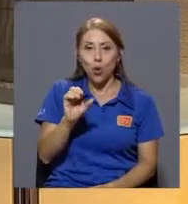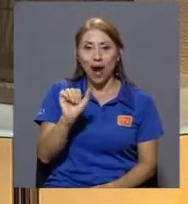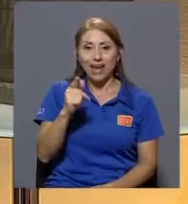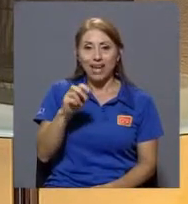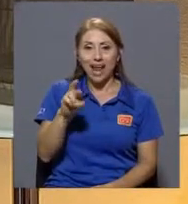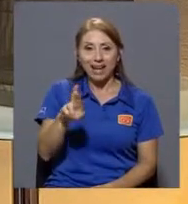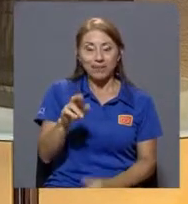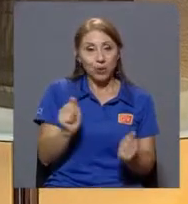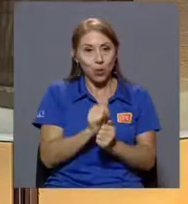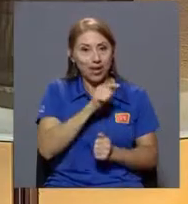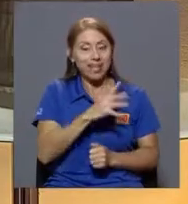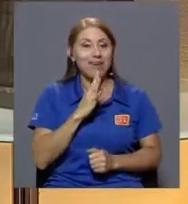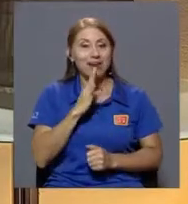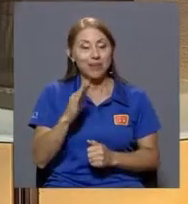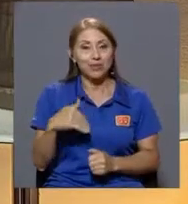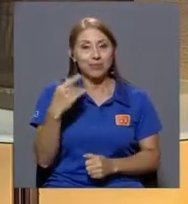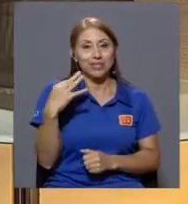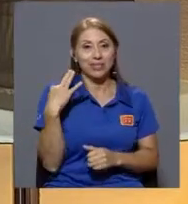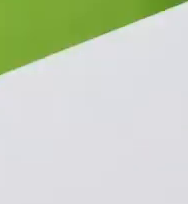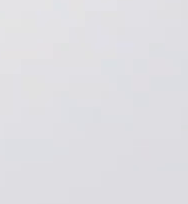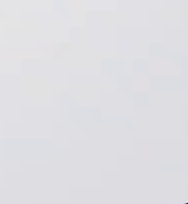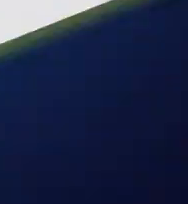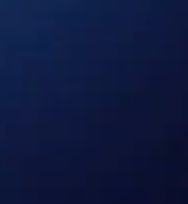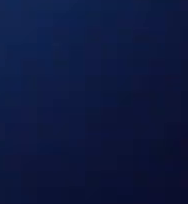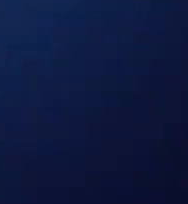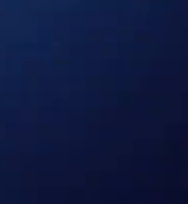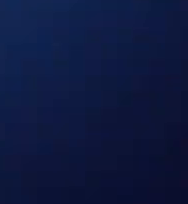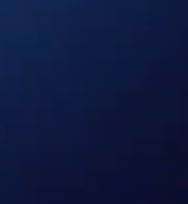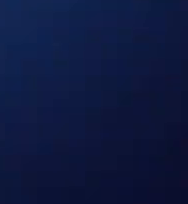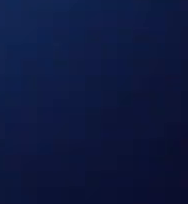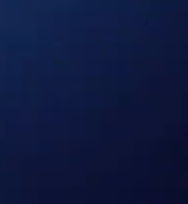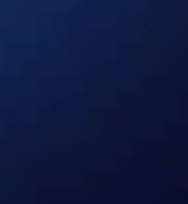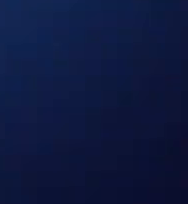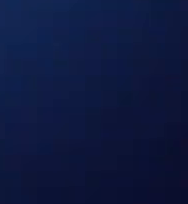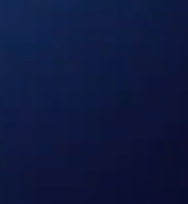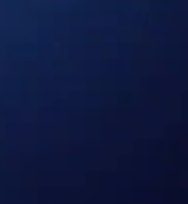quien hablaremos una vez que el canal nos invite a hacerlo.